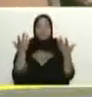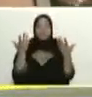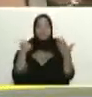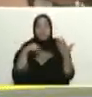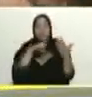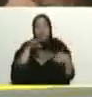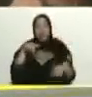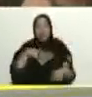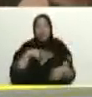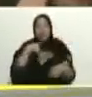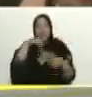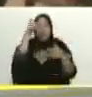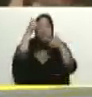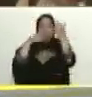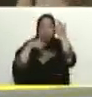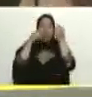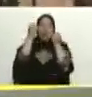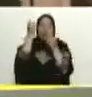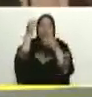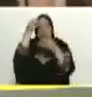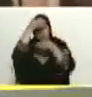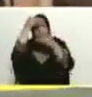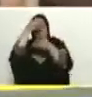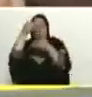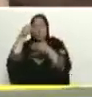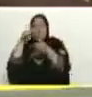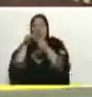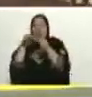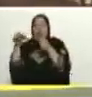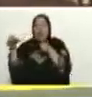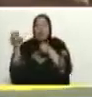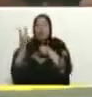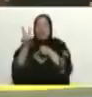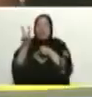que el comandante Chávez estaba secuestrado en la isla de Lorchila,